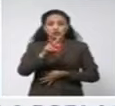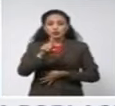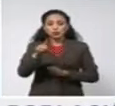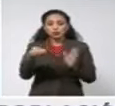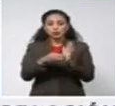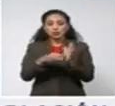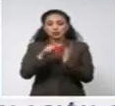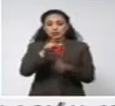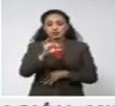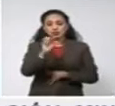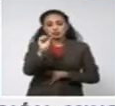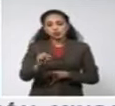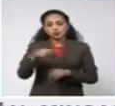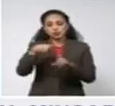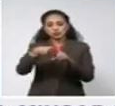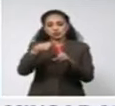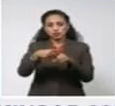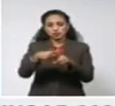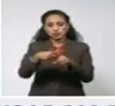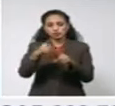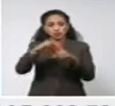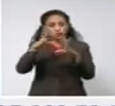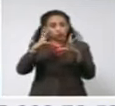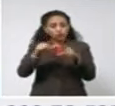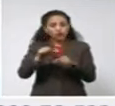121.018 casos y un acumulado de